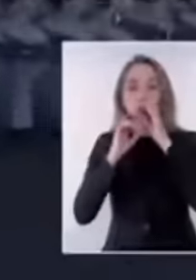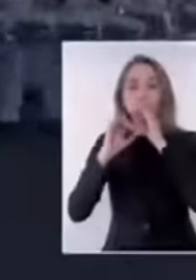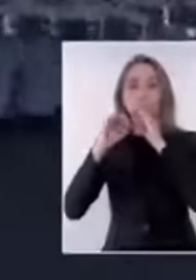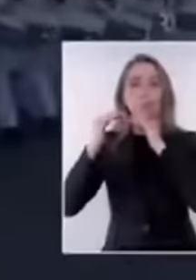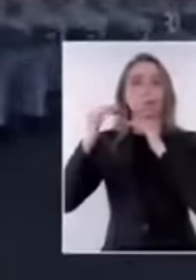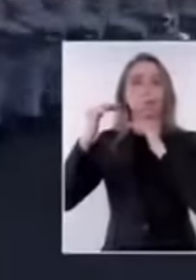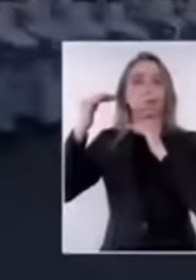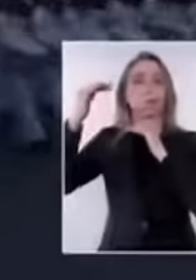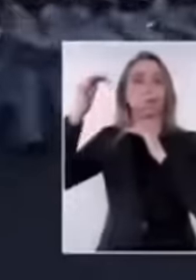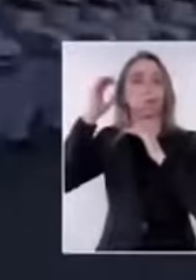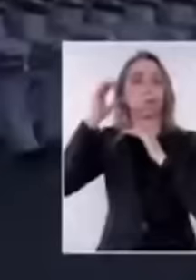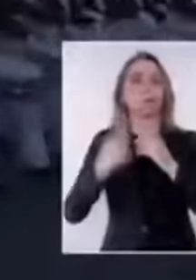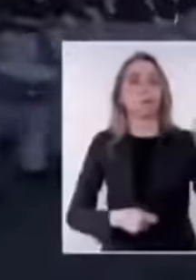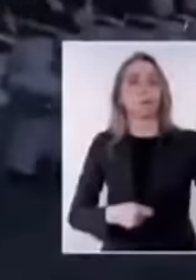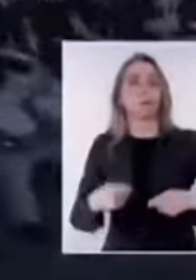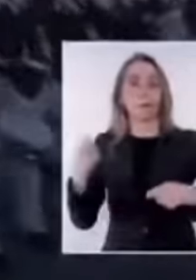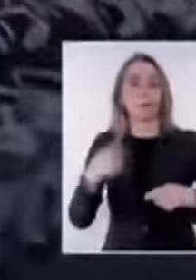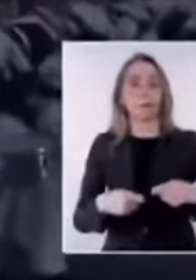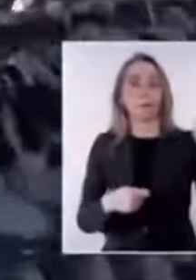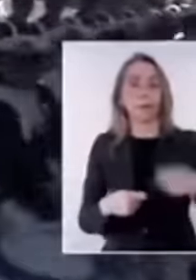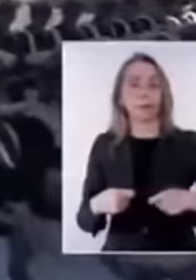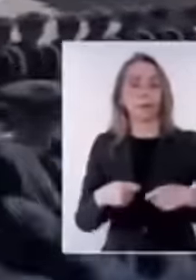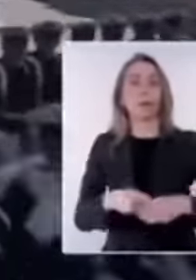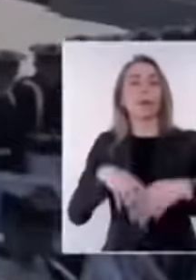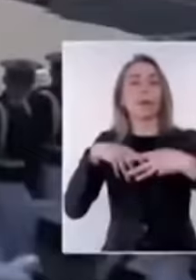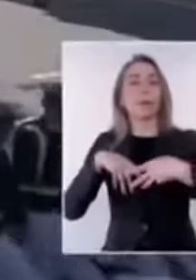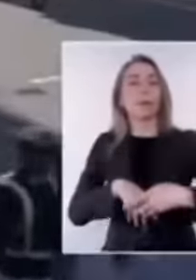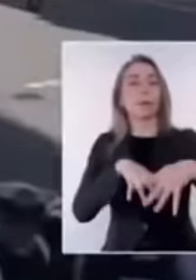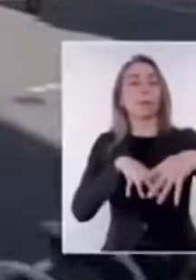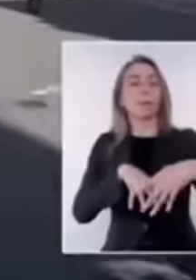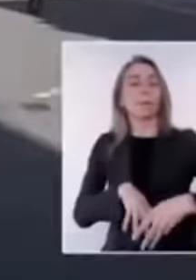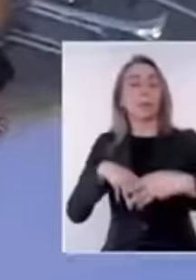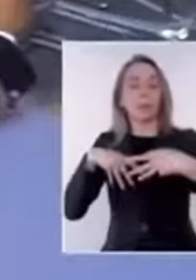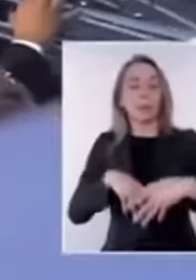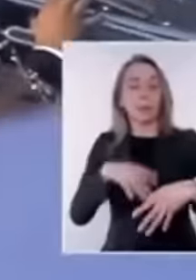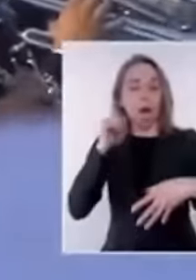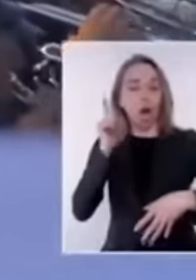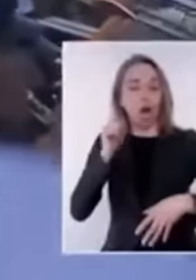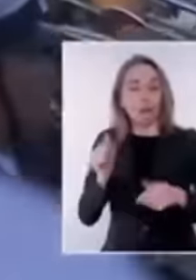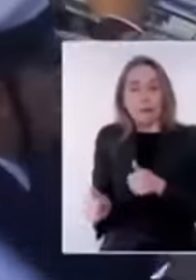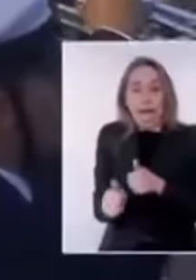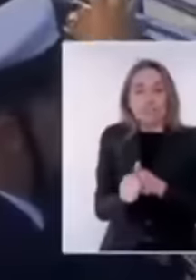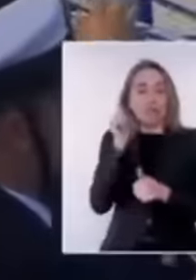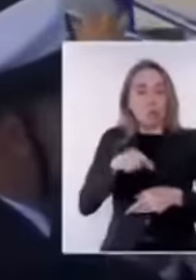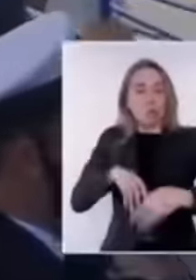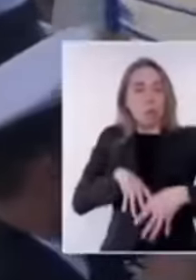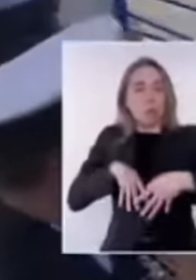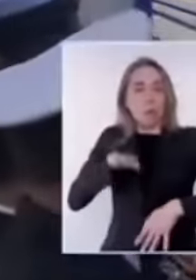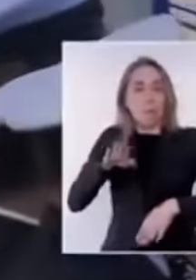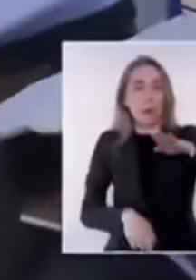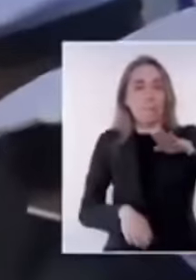quiere, ¿no? No me enoja, lo que sí me enoja es que lo que yo hago no me dan el crédito, eso sí me